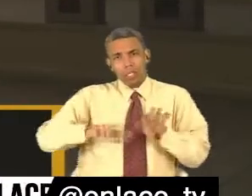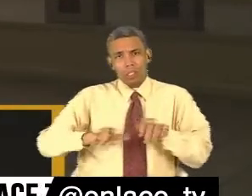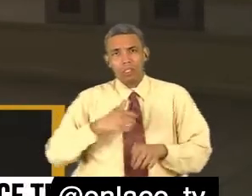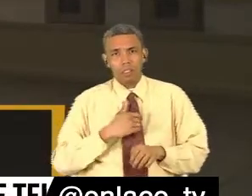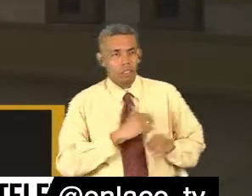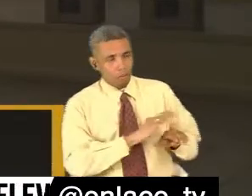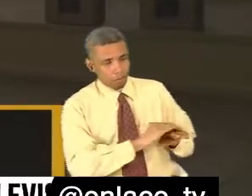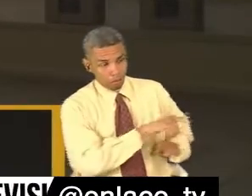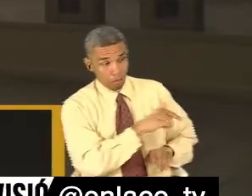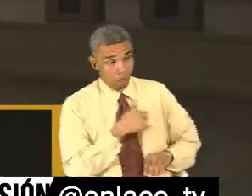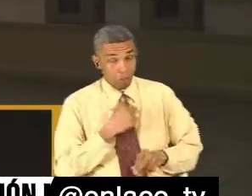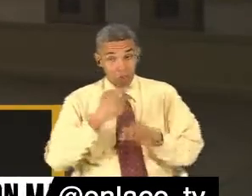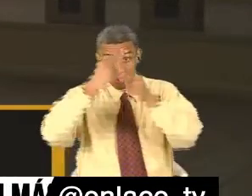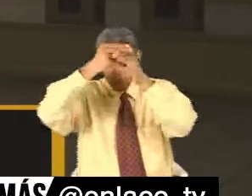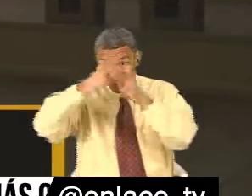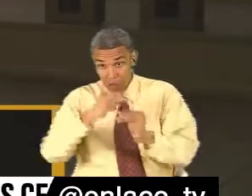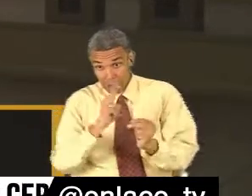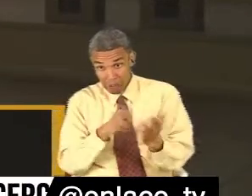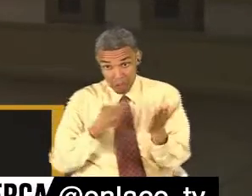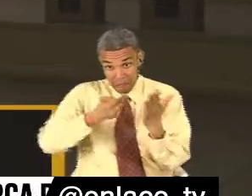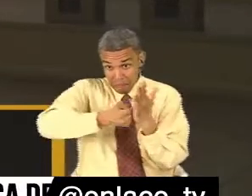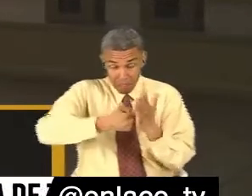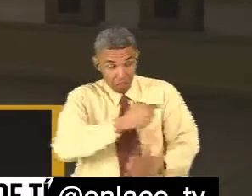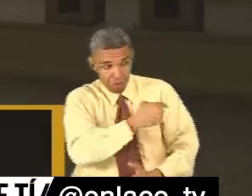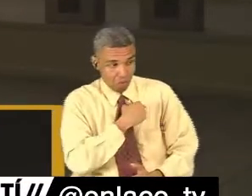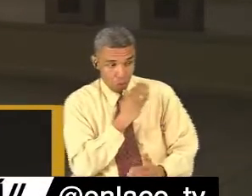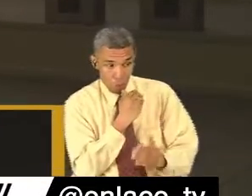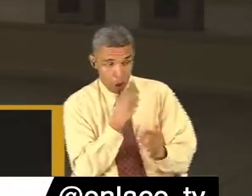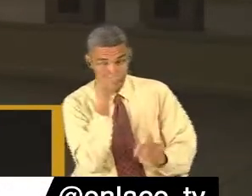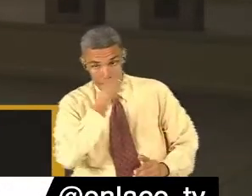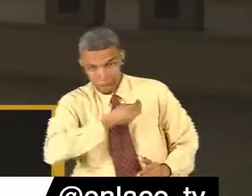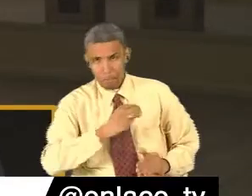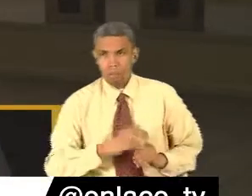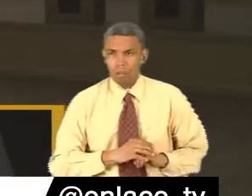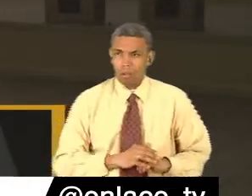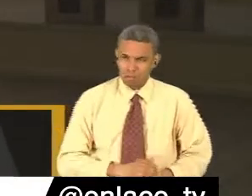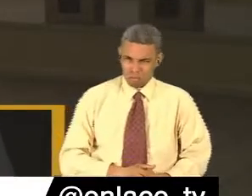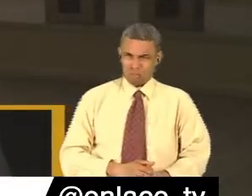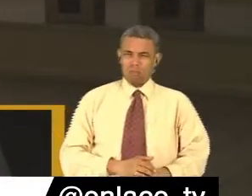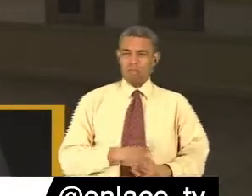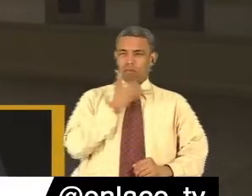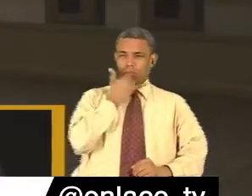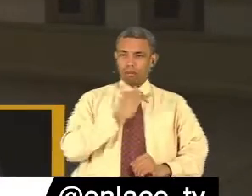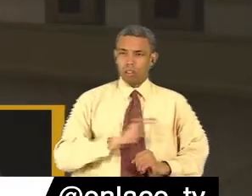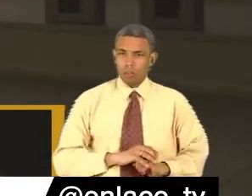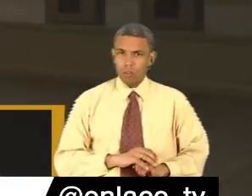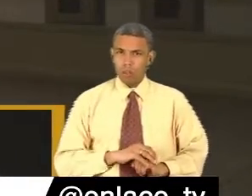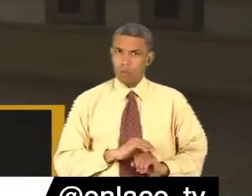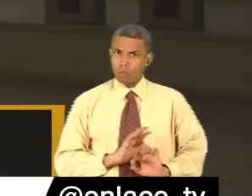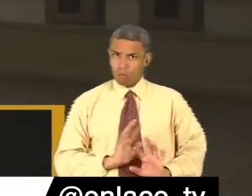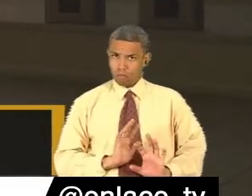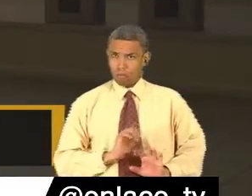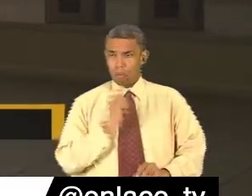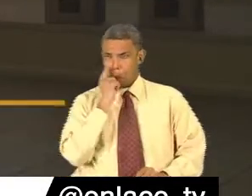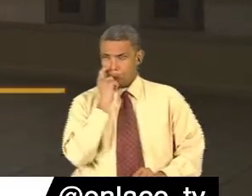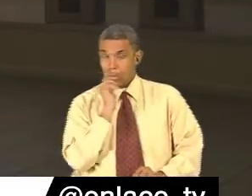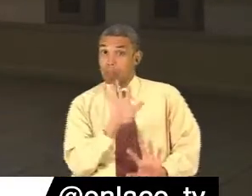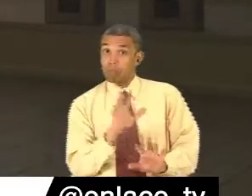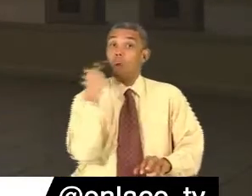de la asociación, recopilar nuevamente y enviar esos papeles, y me dijeron 24 horas antes que ya estaba listo, es más, que